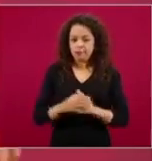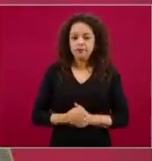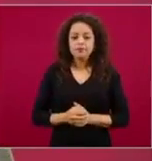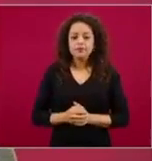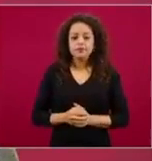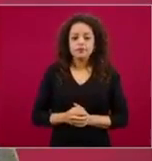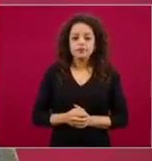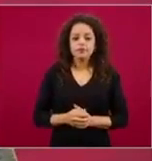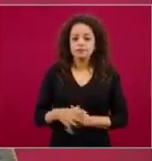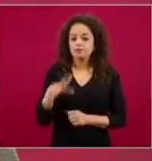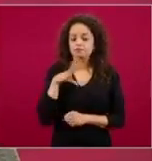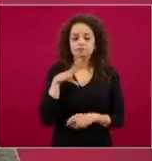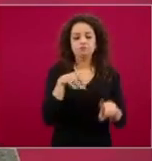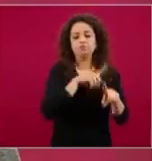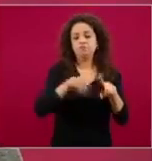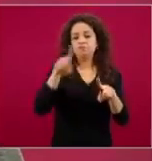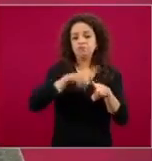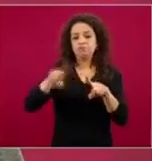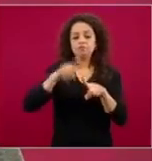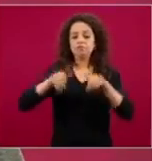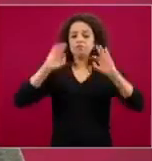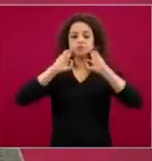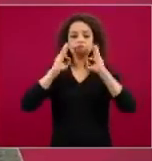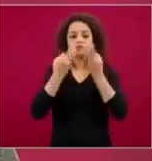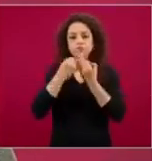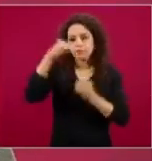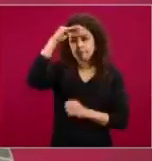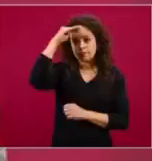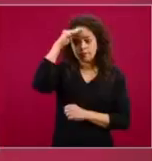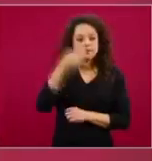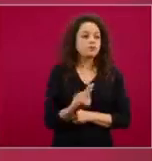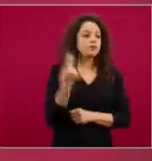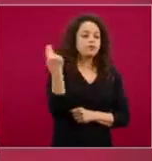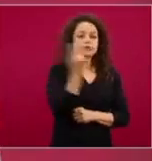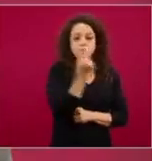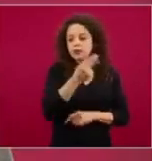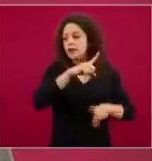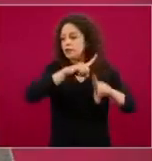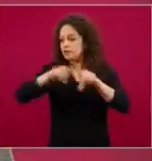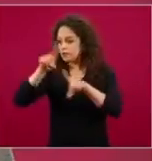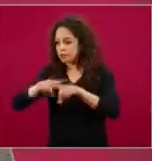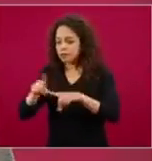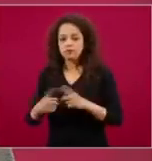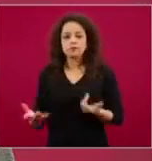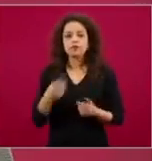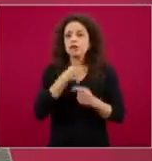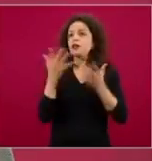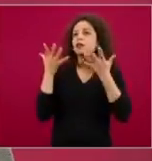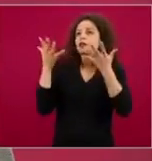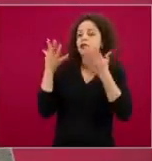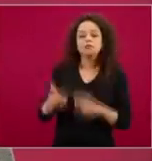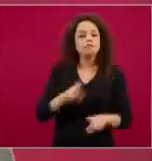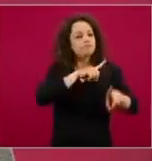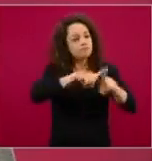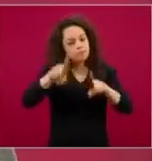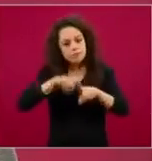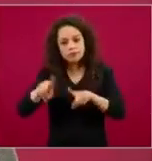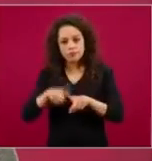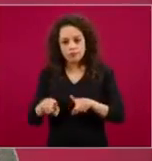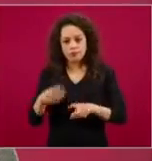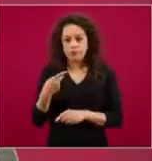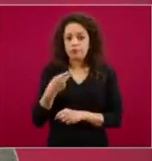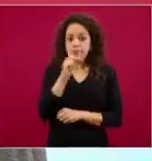tiene distintas perspectivas, distintas necesidades, distintas aspiraciones y corresponden con su